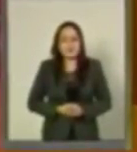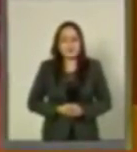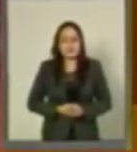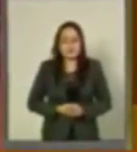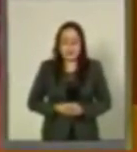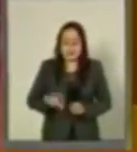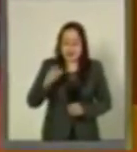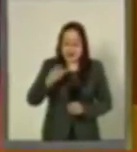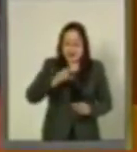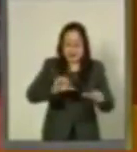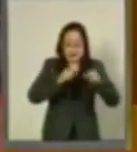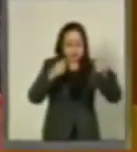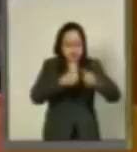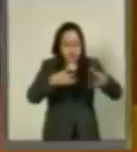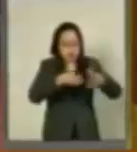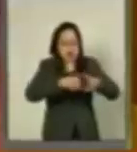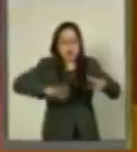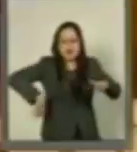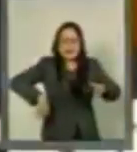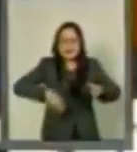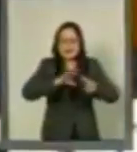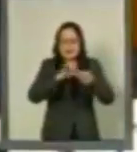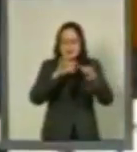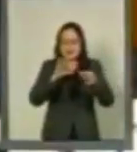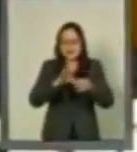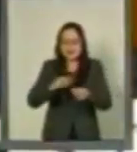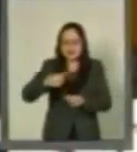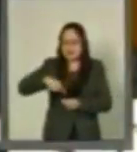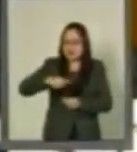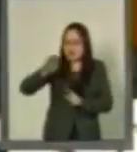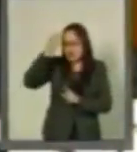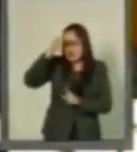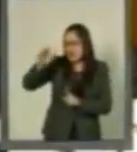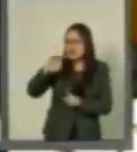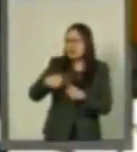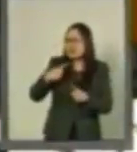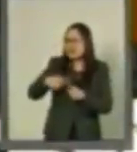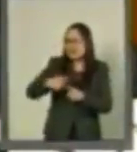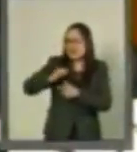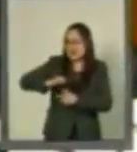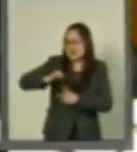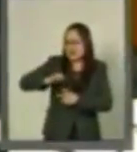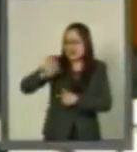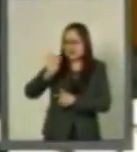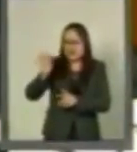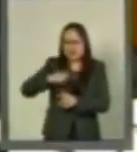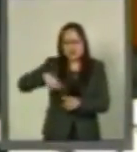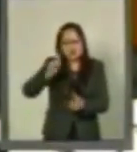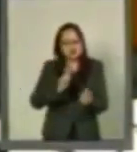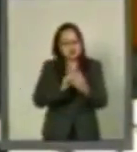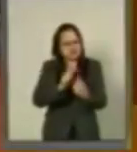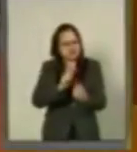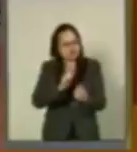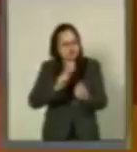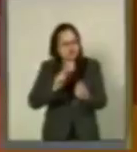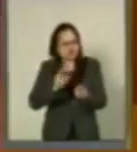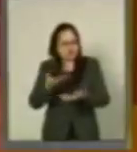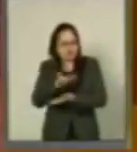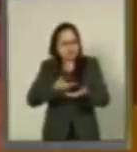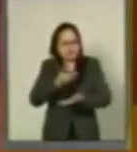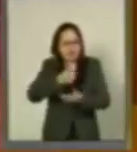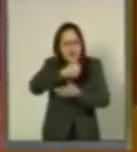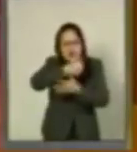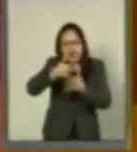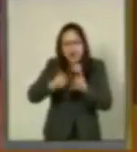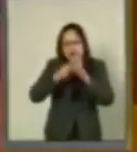estos organismos de la sociedad civil que usted refiere, que no los conoce, quiénes son los que con los que platicamos, pues quiero decirle que en cada uno de los